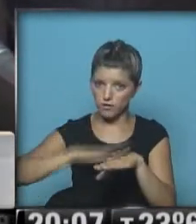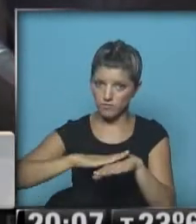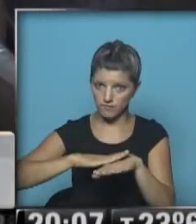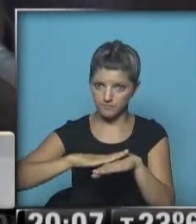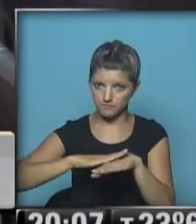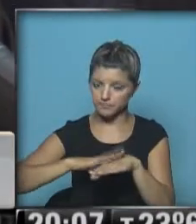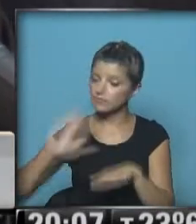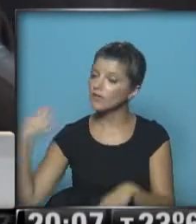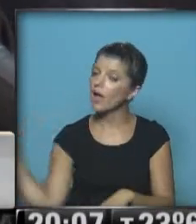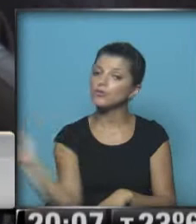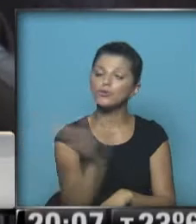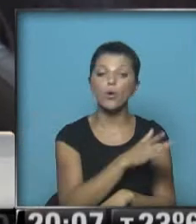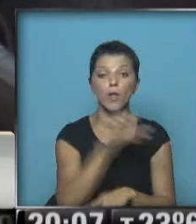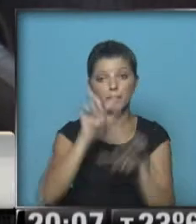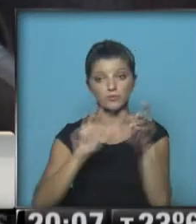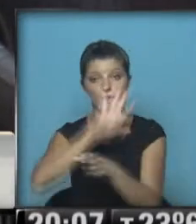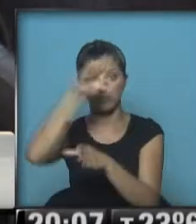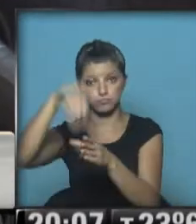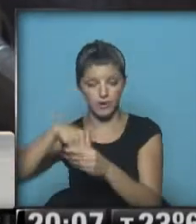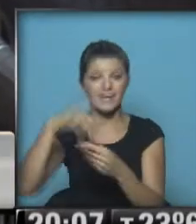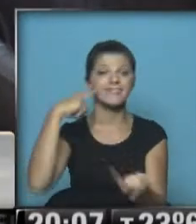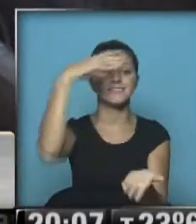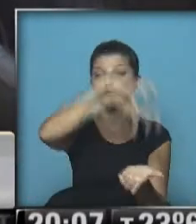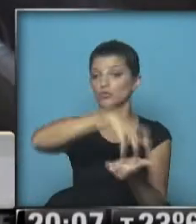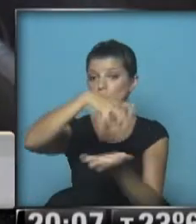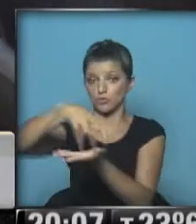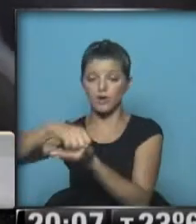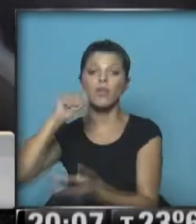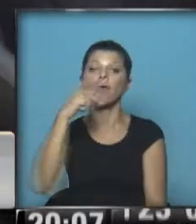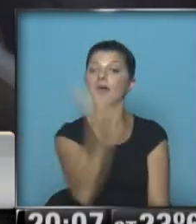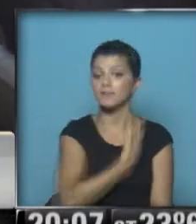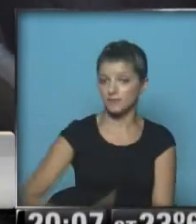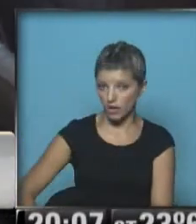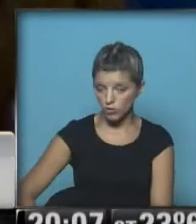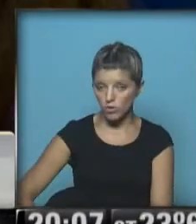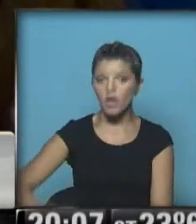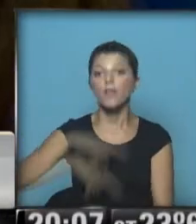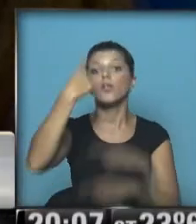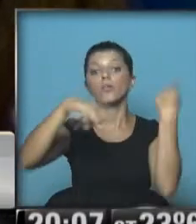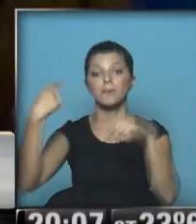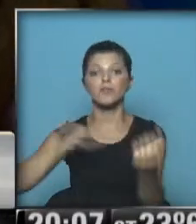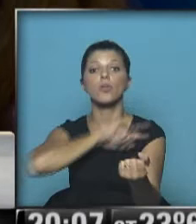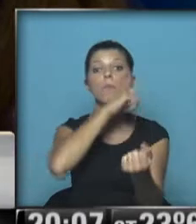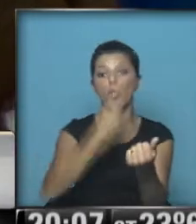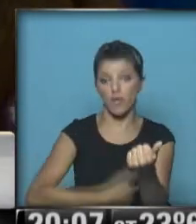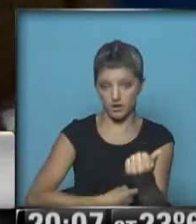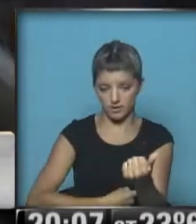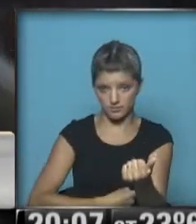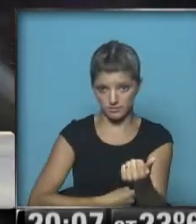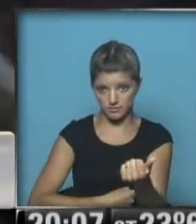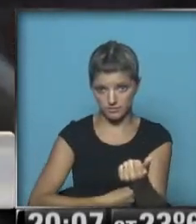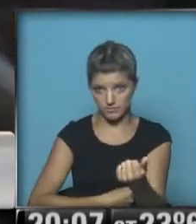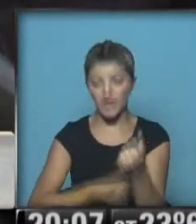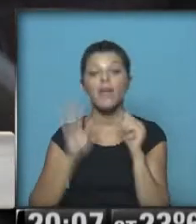a todos los miembros de las instituciones del estado de los distintos poderes dejar